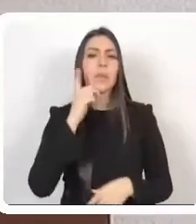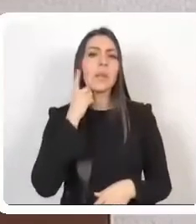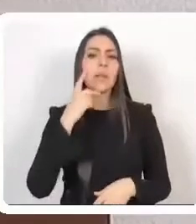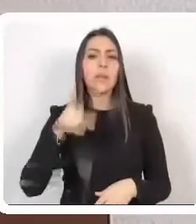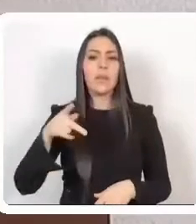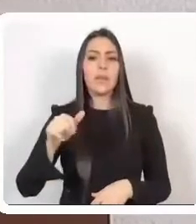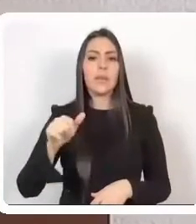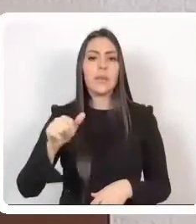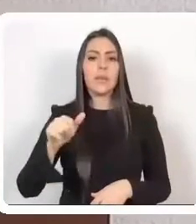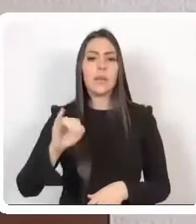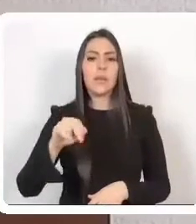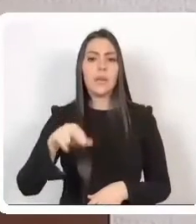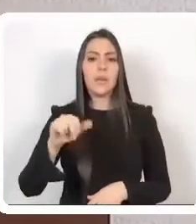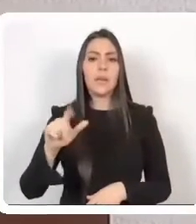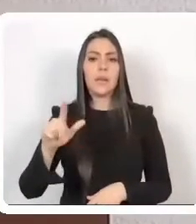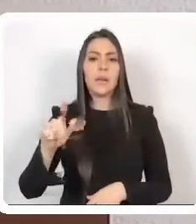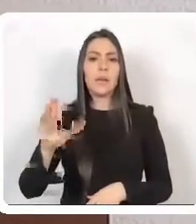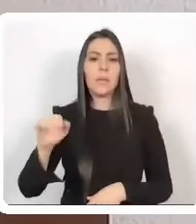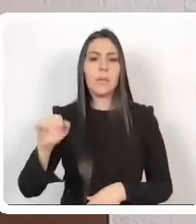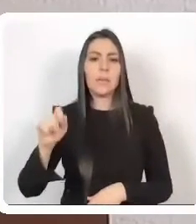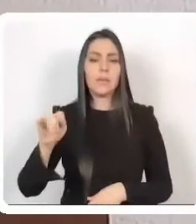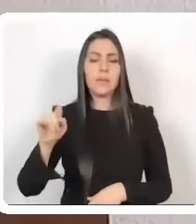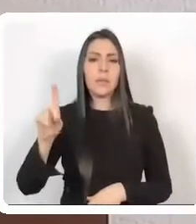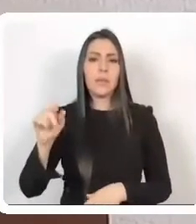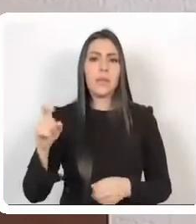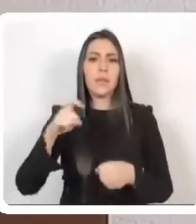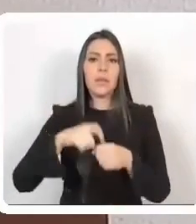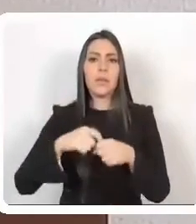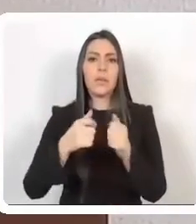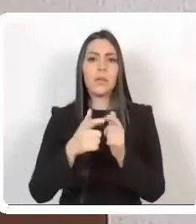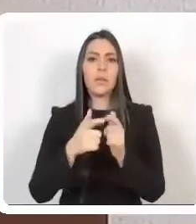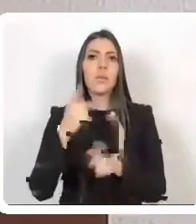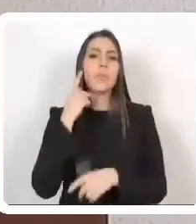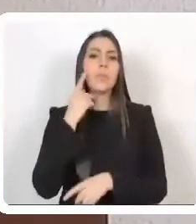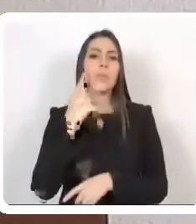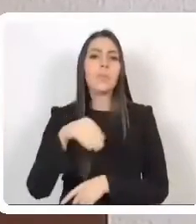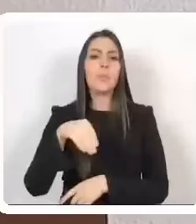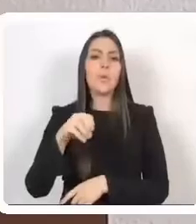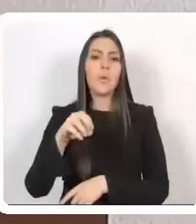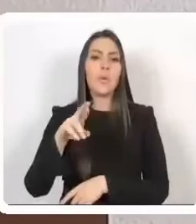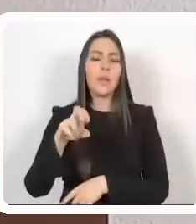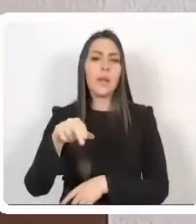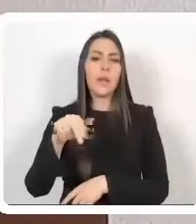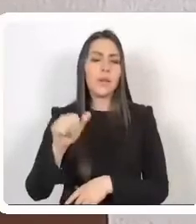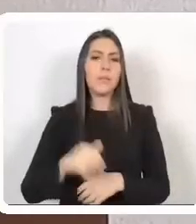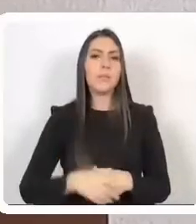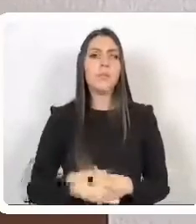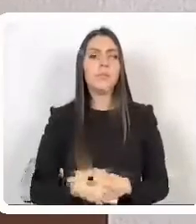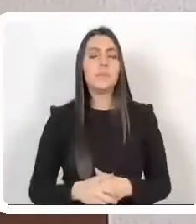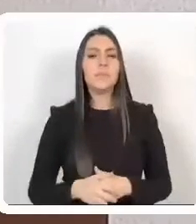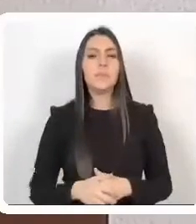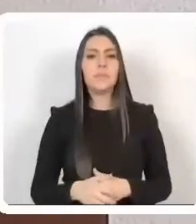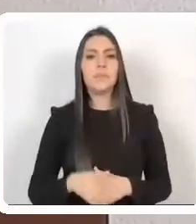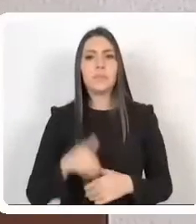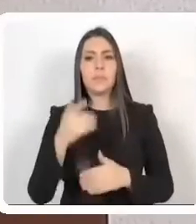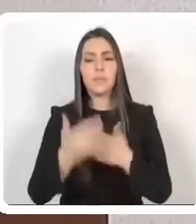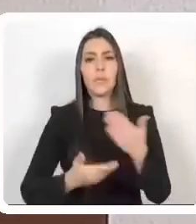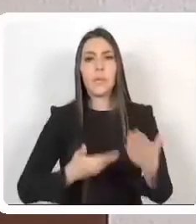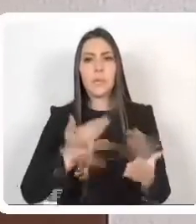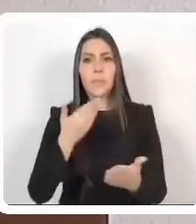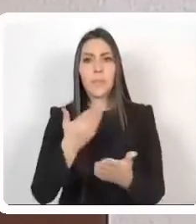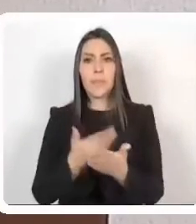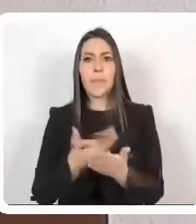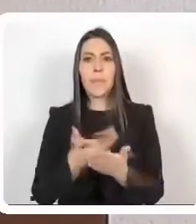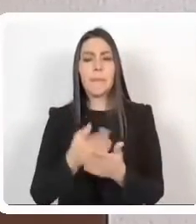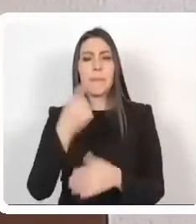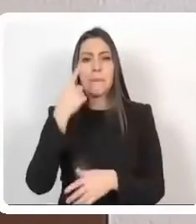Labastida Sotelo, en nombre del Grupo Parlamentario del Partido Morena. Iniciativa con proyecto de decreto por